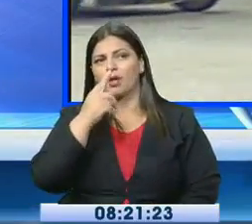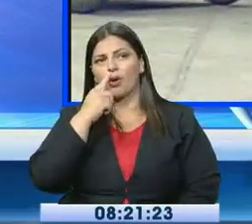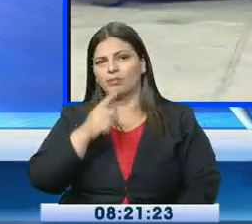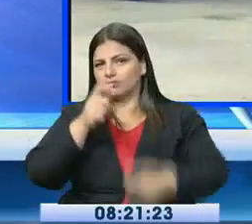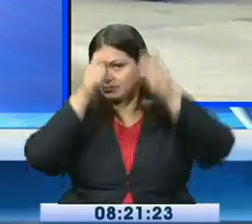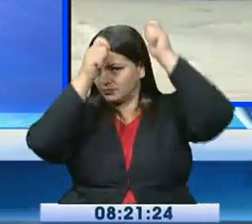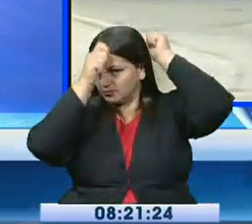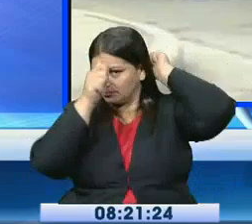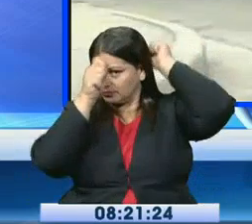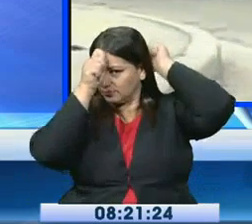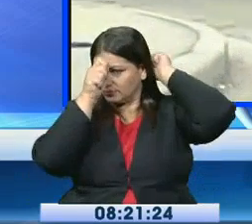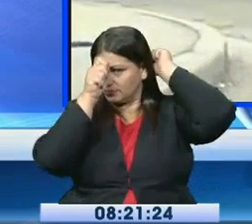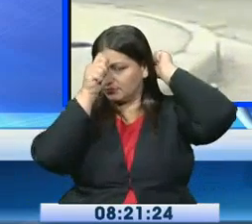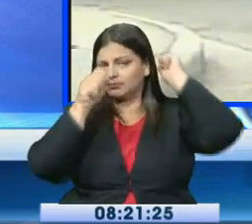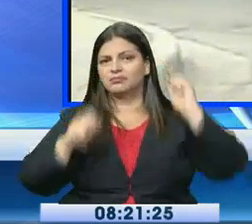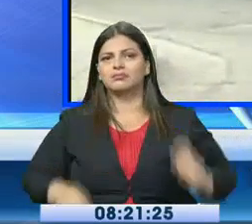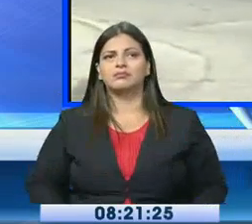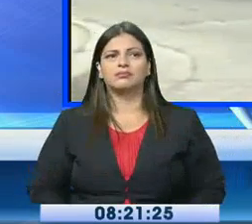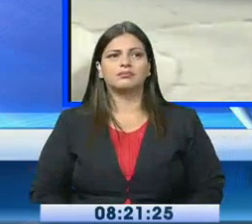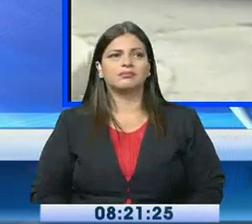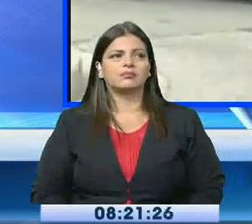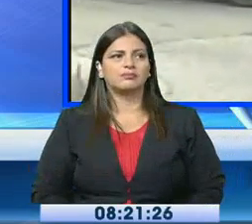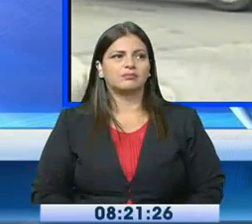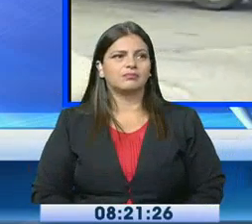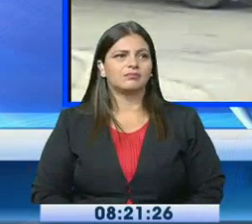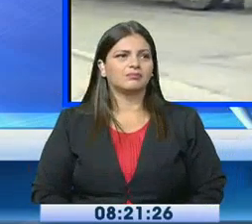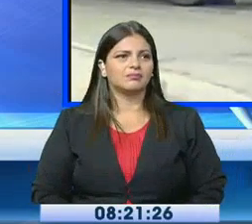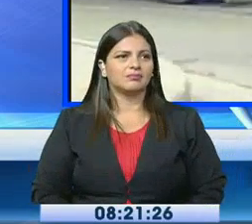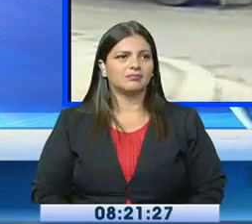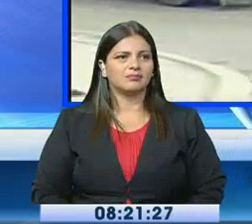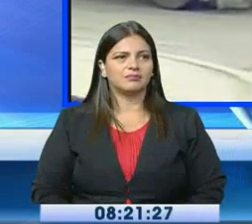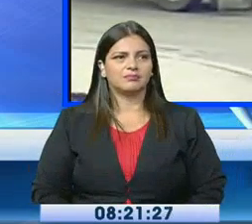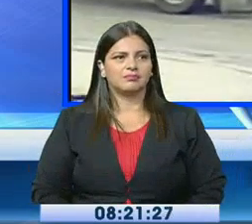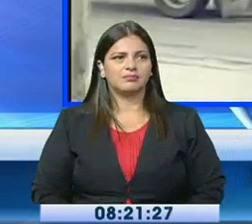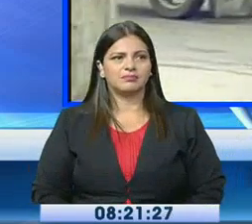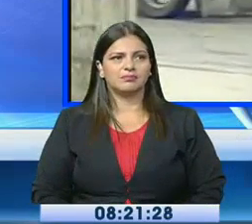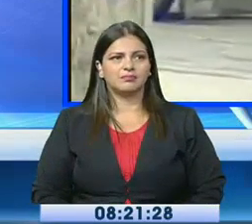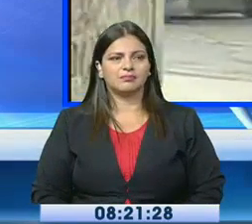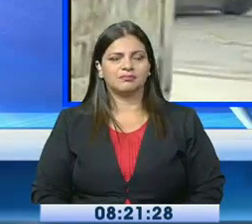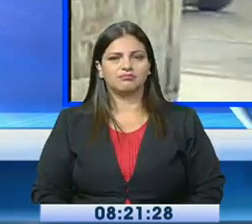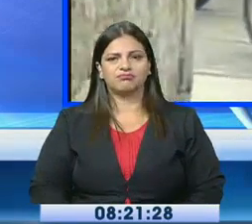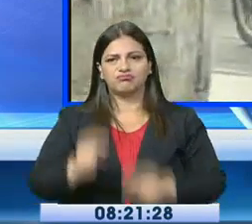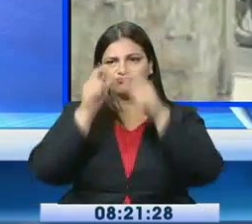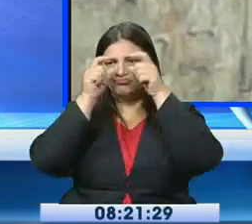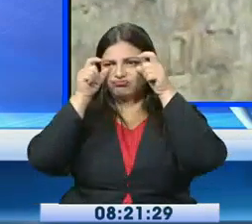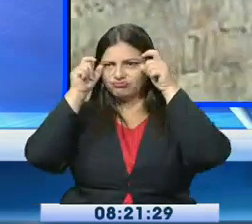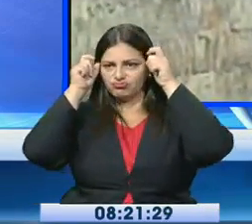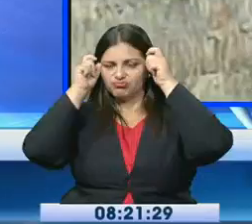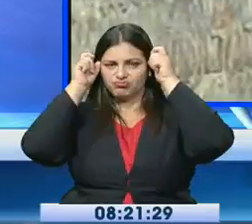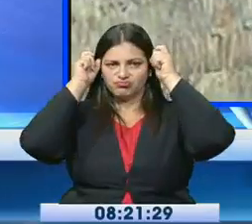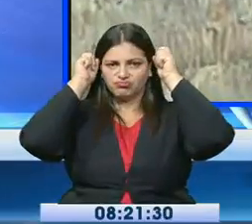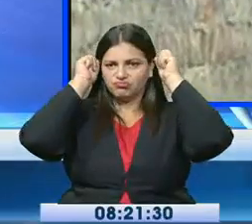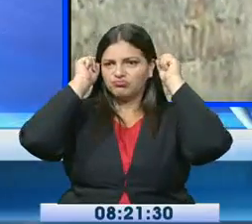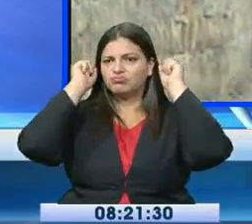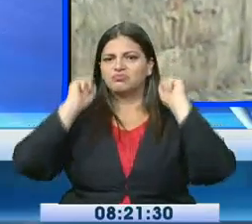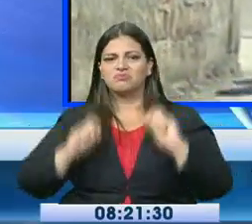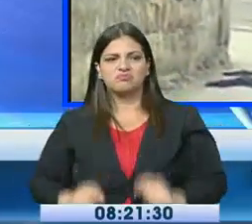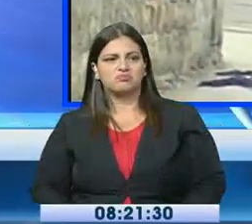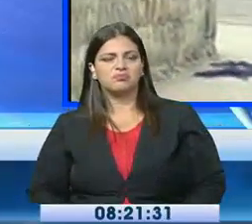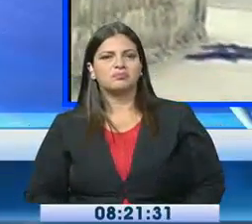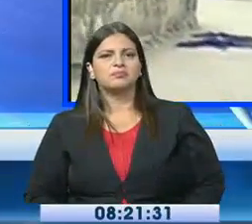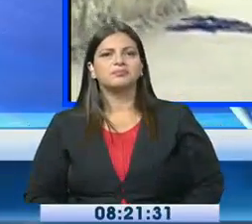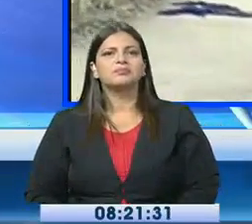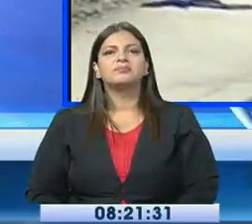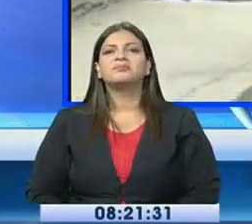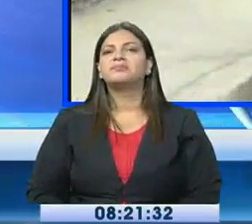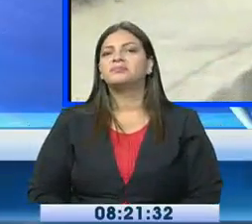Engorrado, enchancletado, en short. Y engafado. Engafado, la porque gorra, es muy chévere. La gorra reemplazará el casco sin para placas.